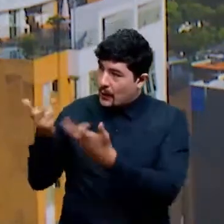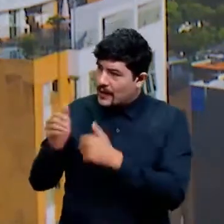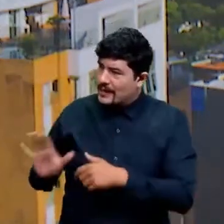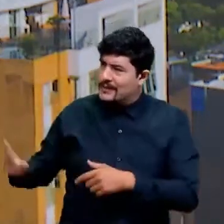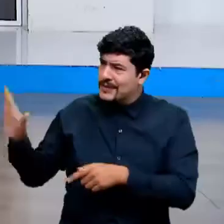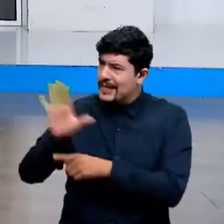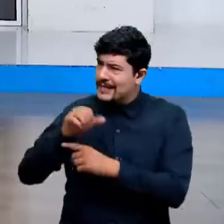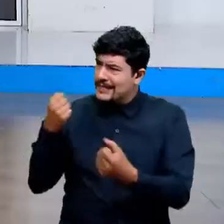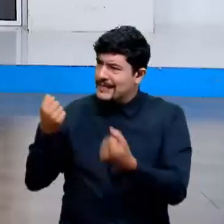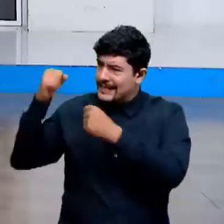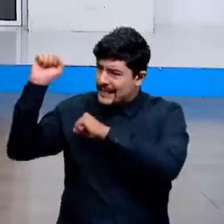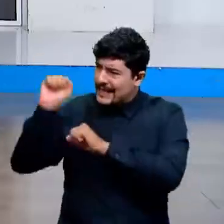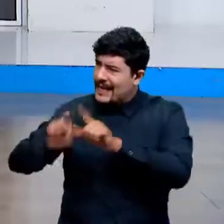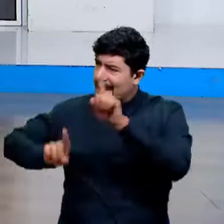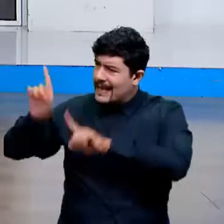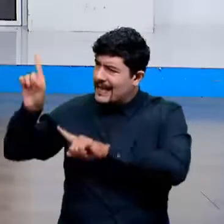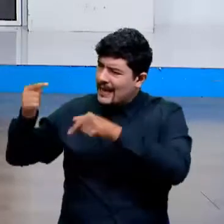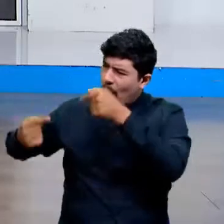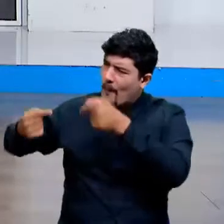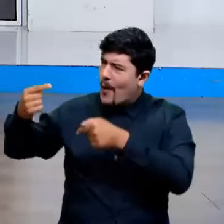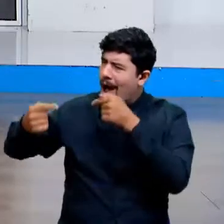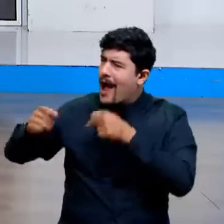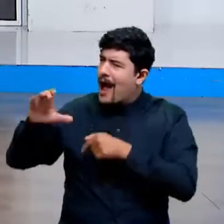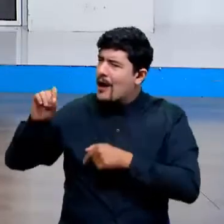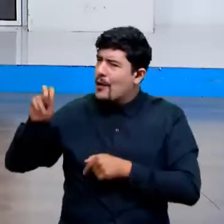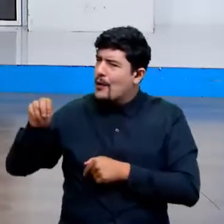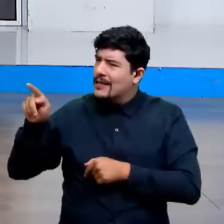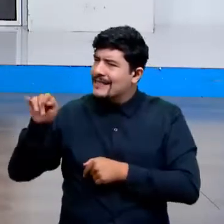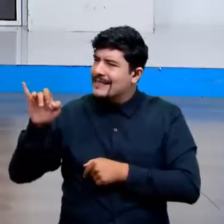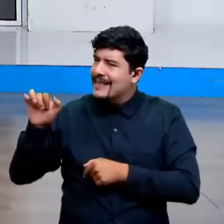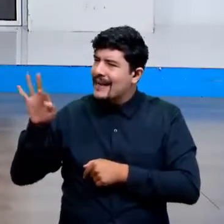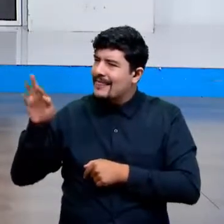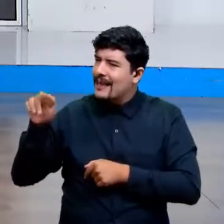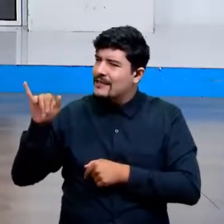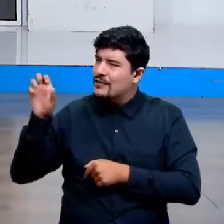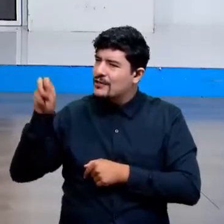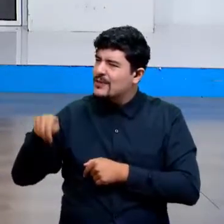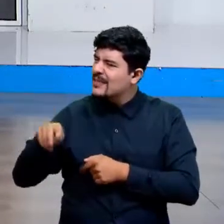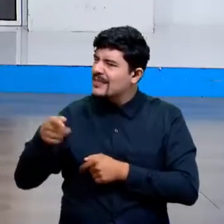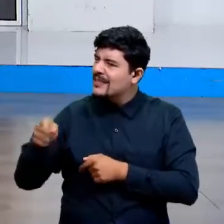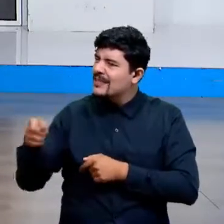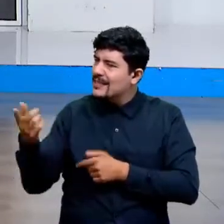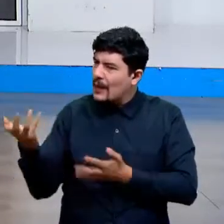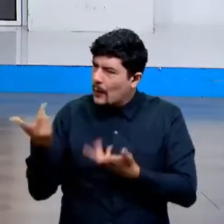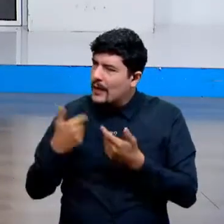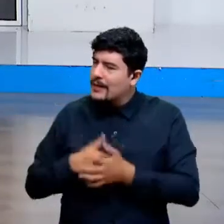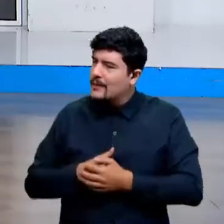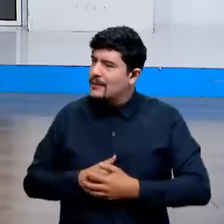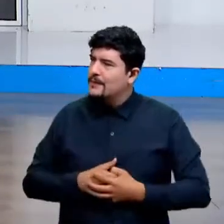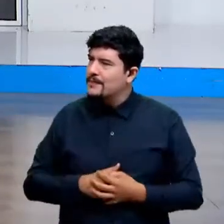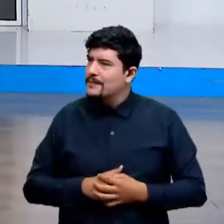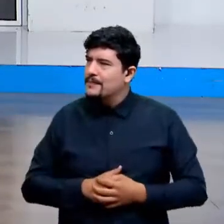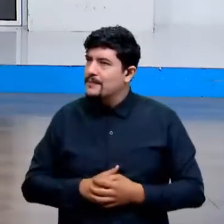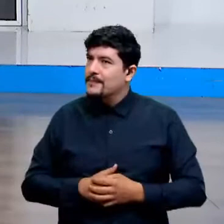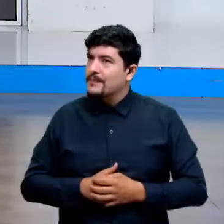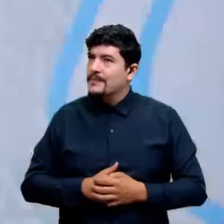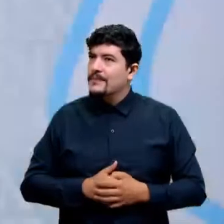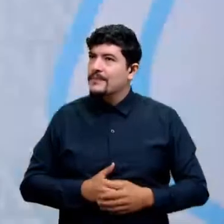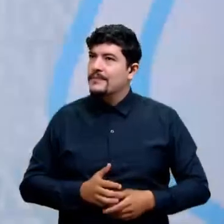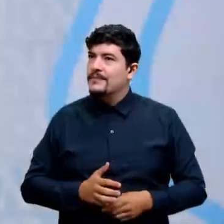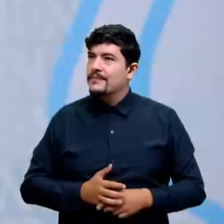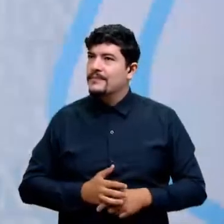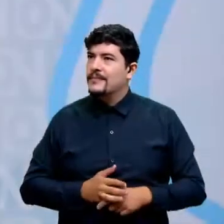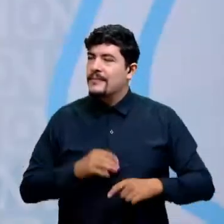de Concertación. Hablemos un poco de esto, pues esta convocatoria que realiza el Instituto Municipal de Cultura y Turismo. Bueno,